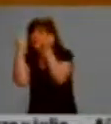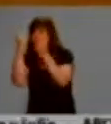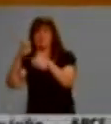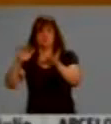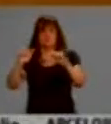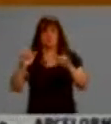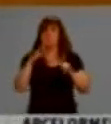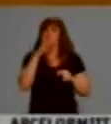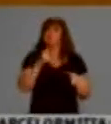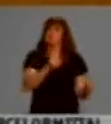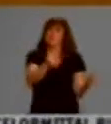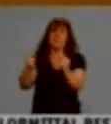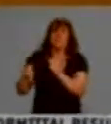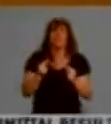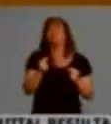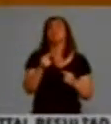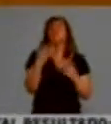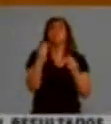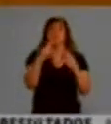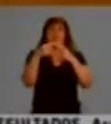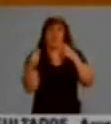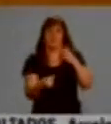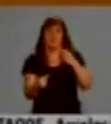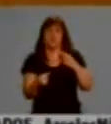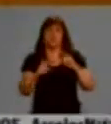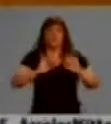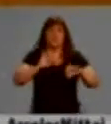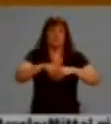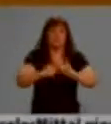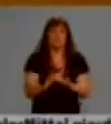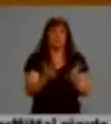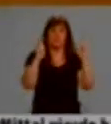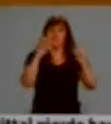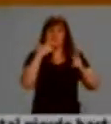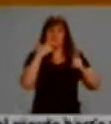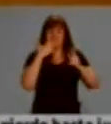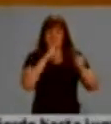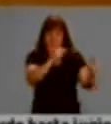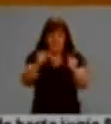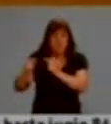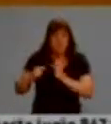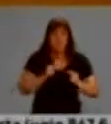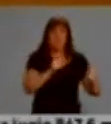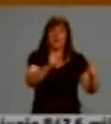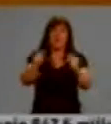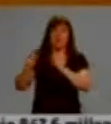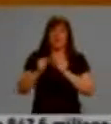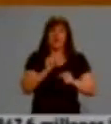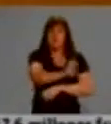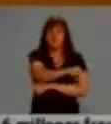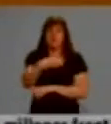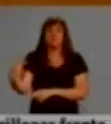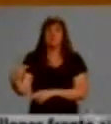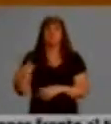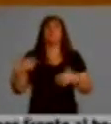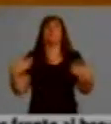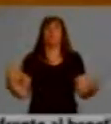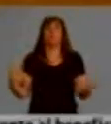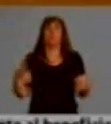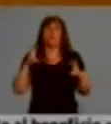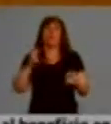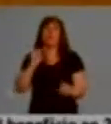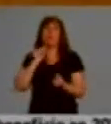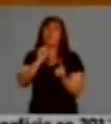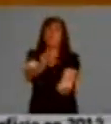debate tremendamente negativo para la democracia, especialmente si de este debate no se queda otro resultado que el pim pam